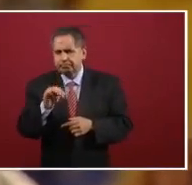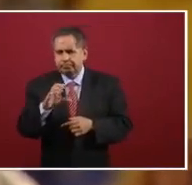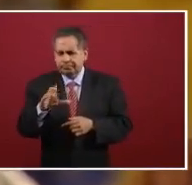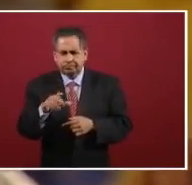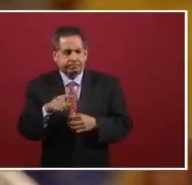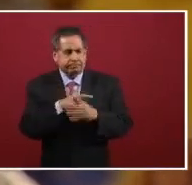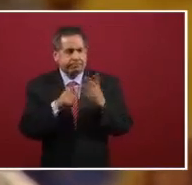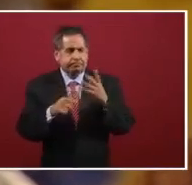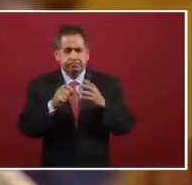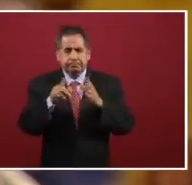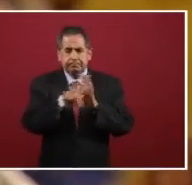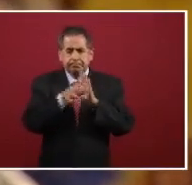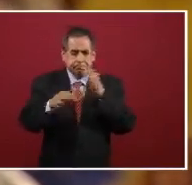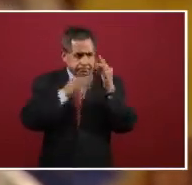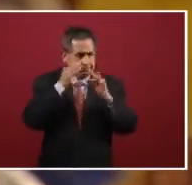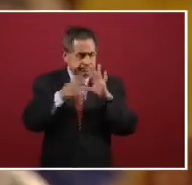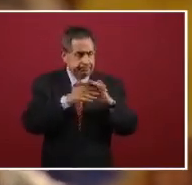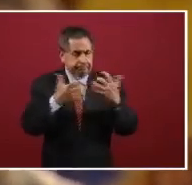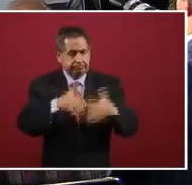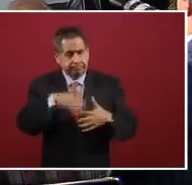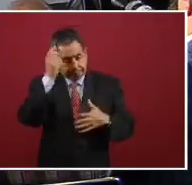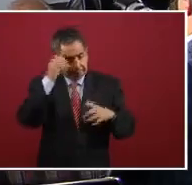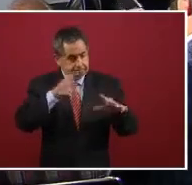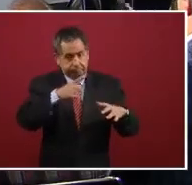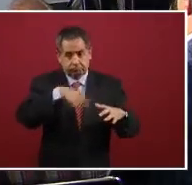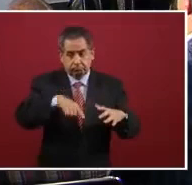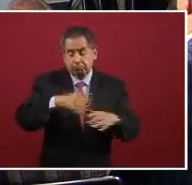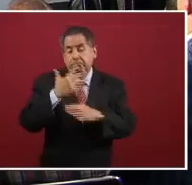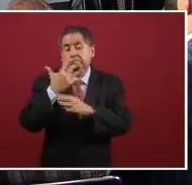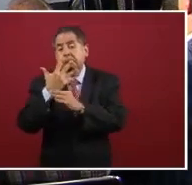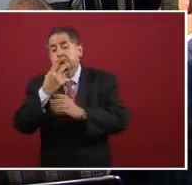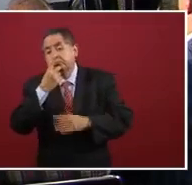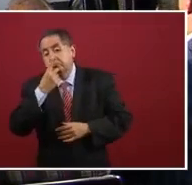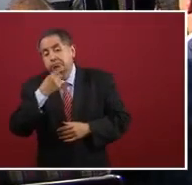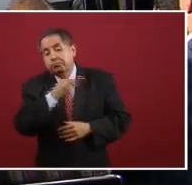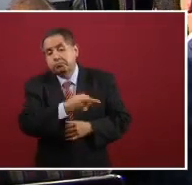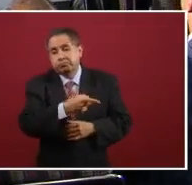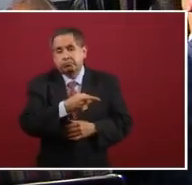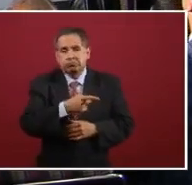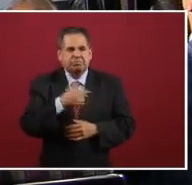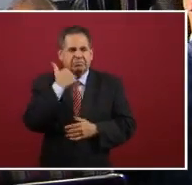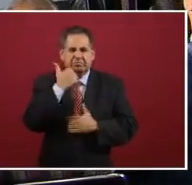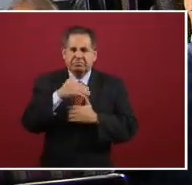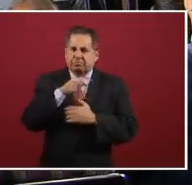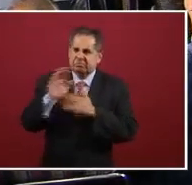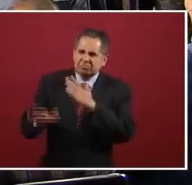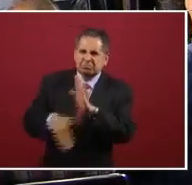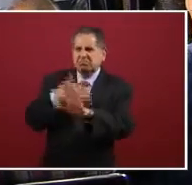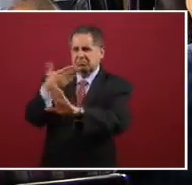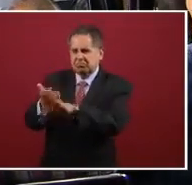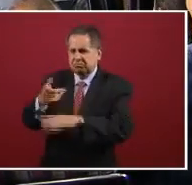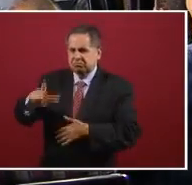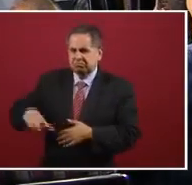medios de comunicación y empresarios que, según dijo él, fraguan un golpe de Estado.